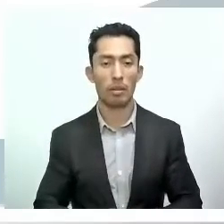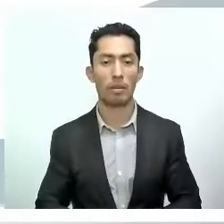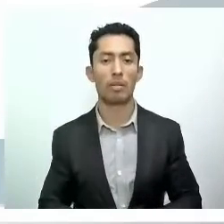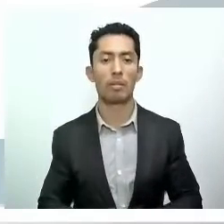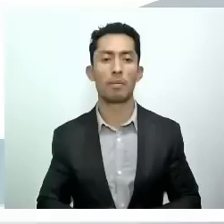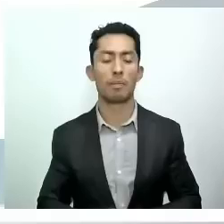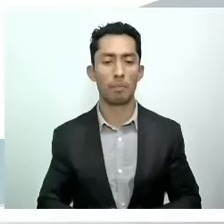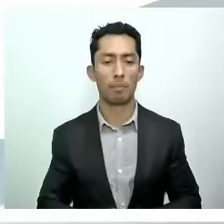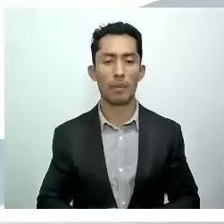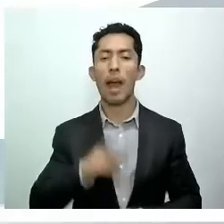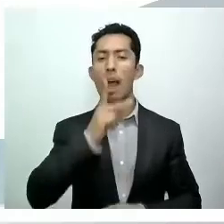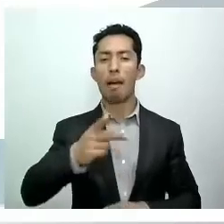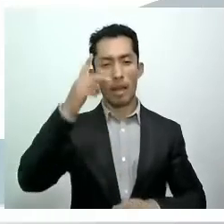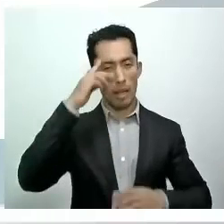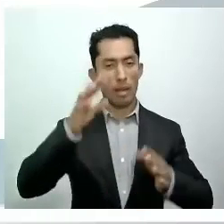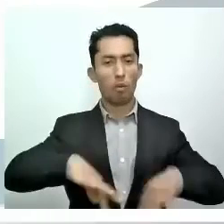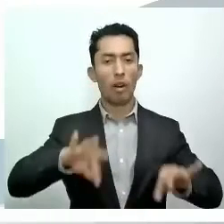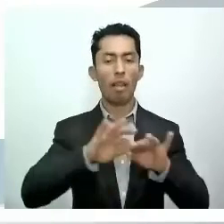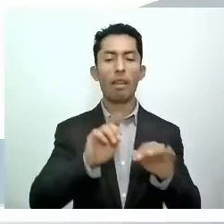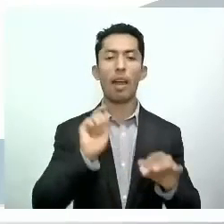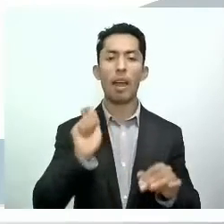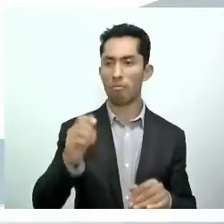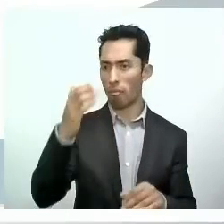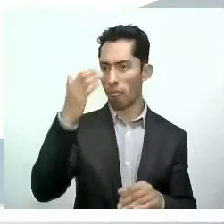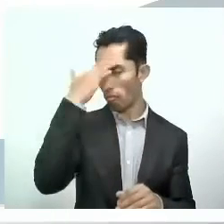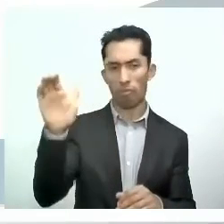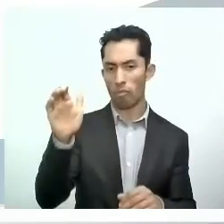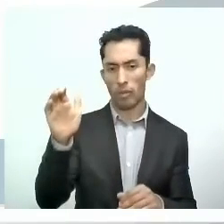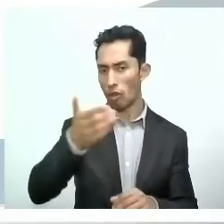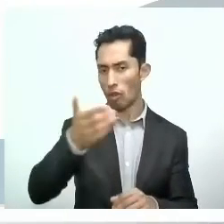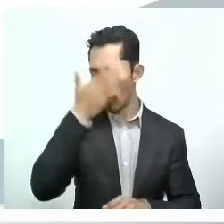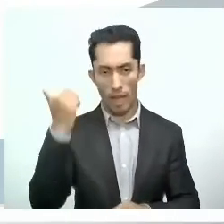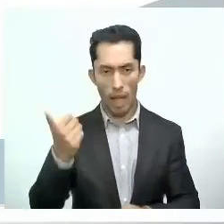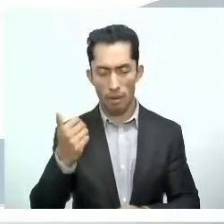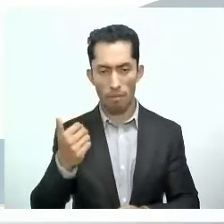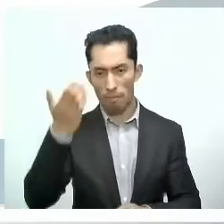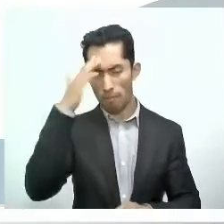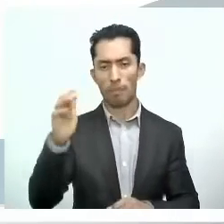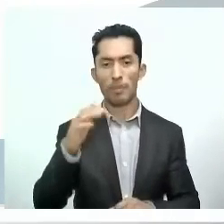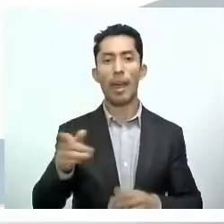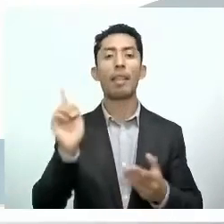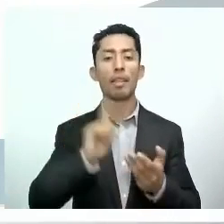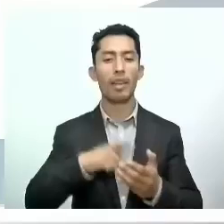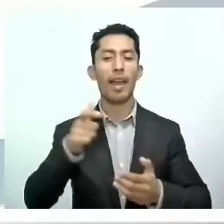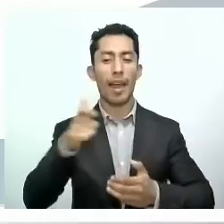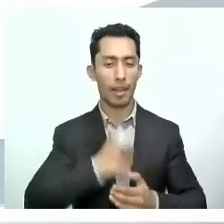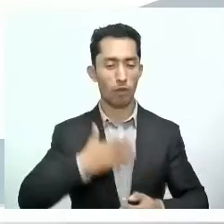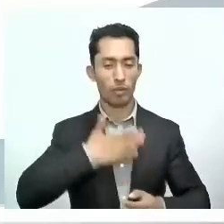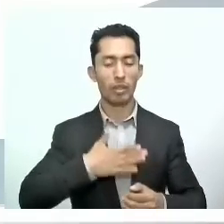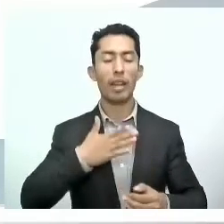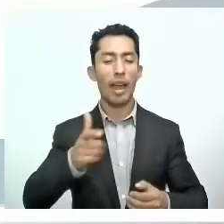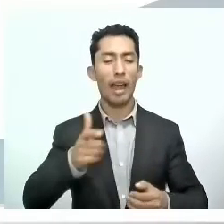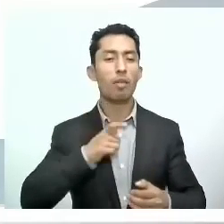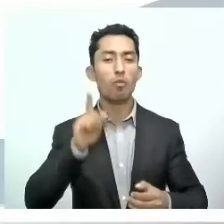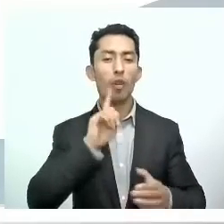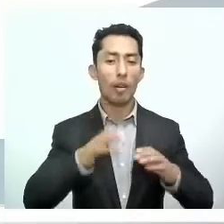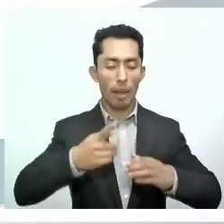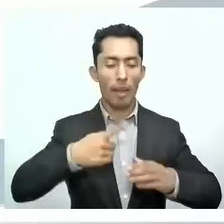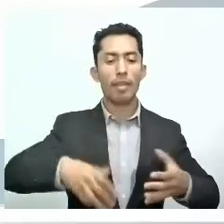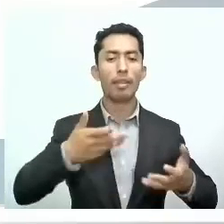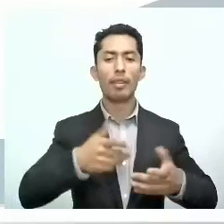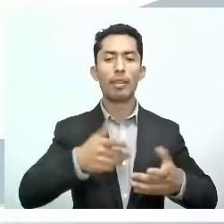clave, desconocimiento. En el trabajo que hace X, territorial, con diversos